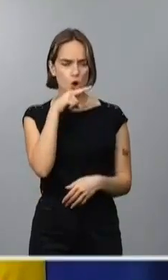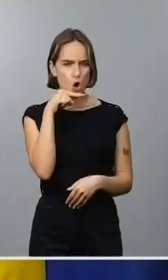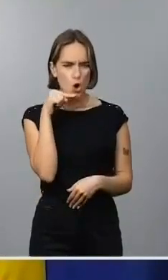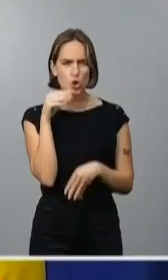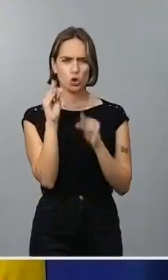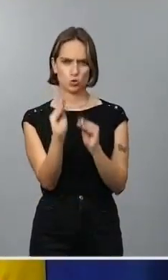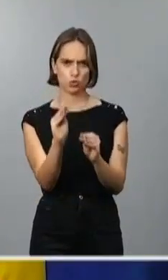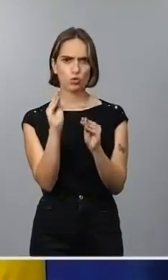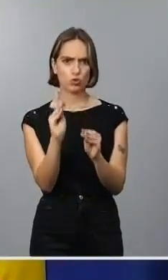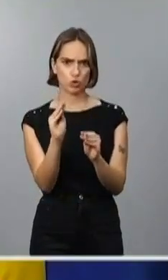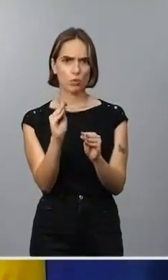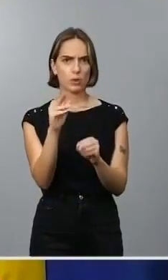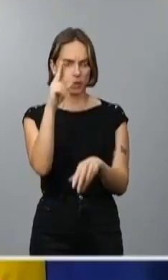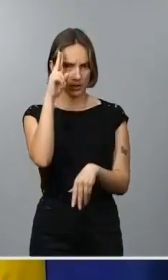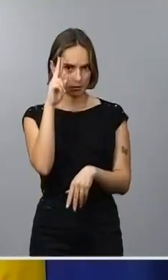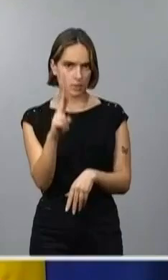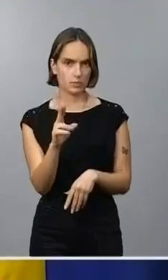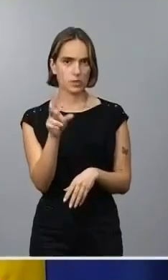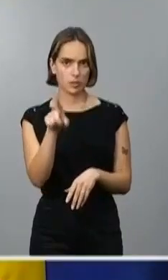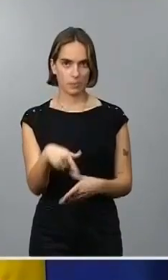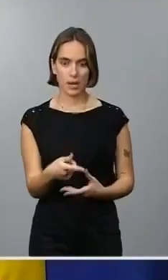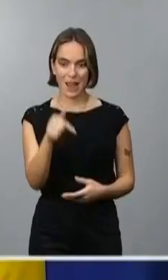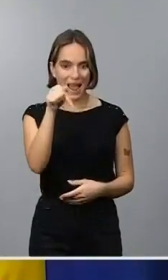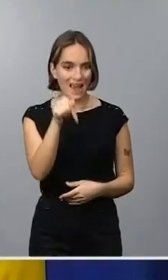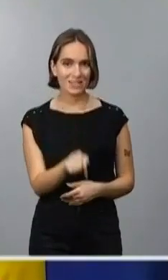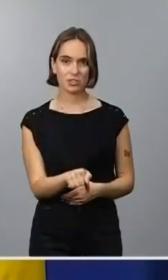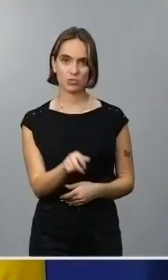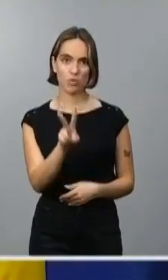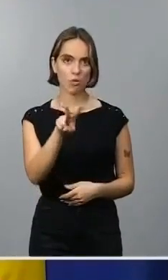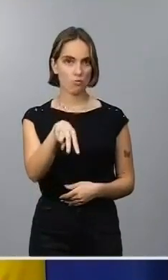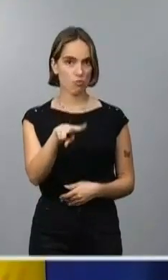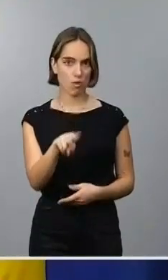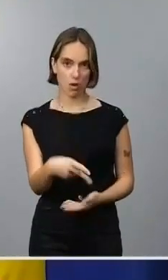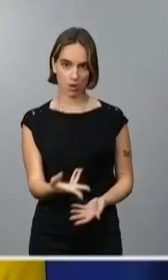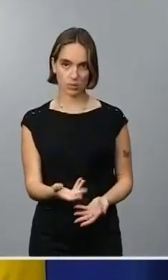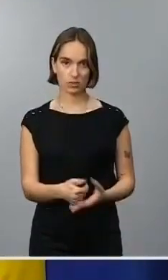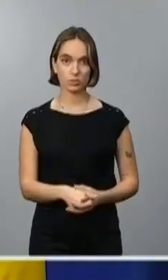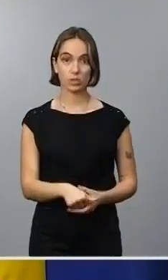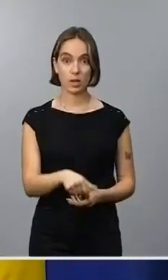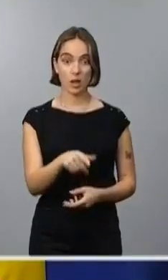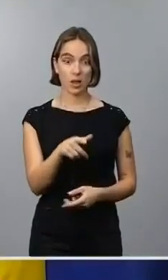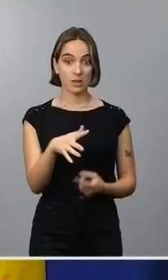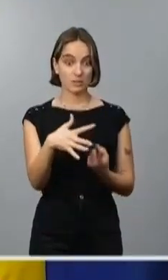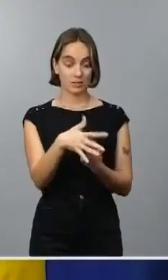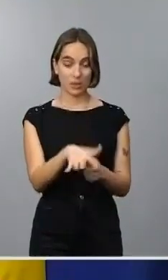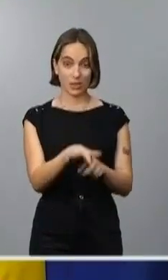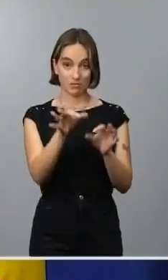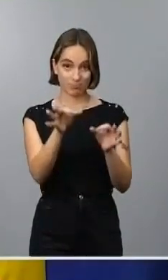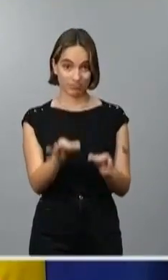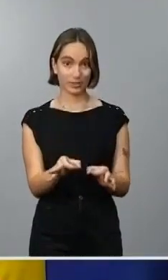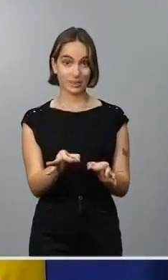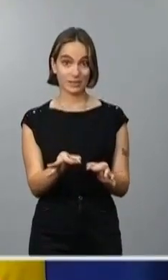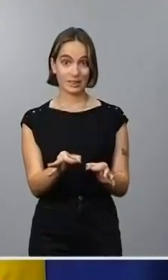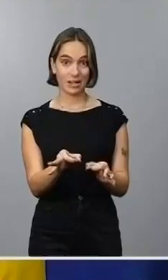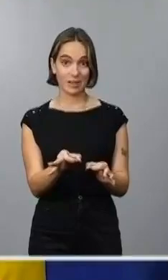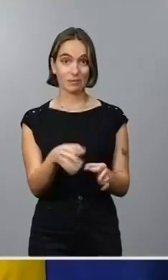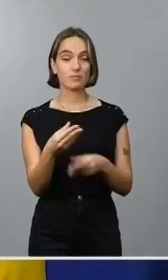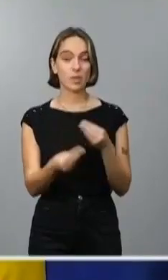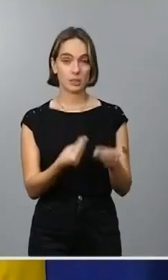y lo que se ha vuelto a poner de manifiesto de nuevo en esta ocasión es que entre los que no han tenido en cuenta